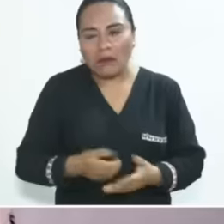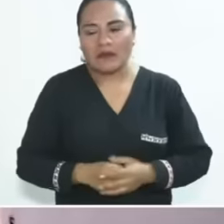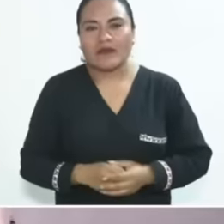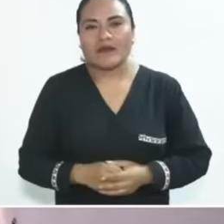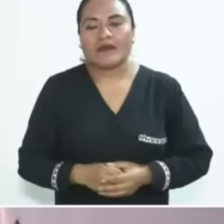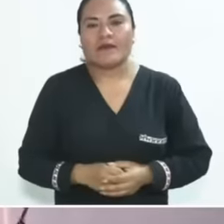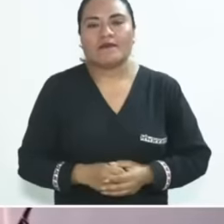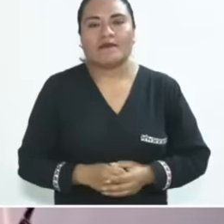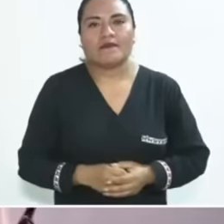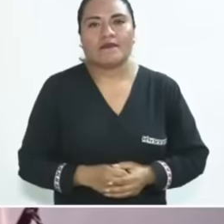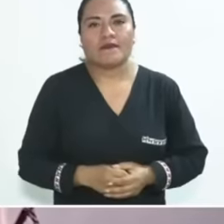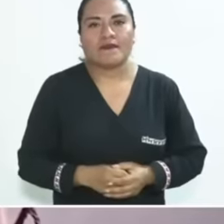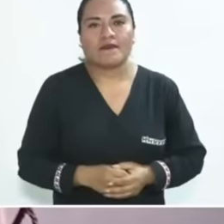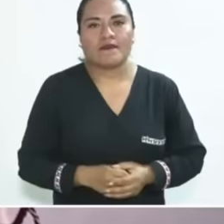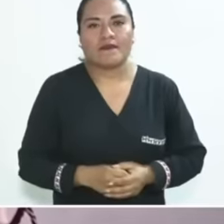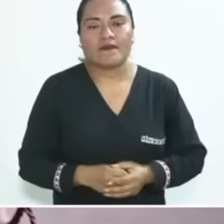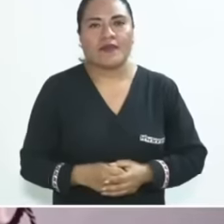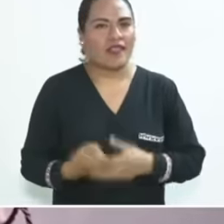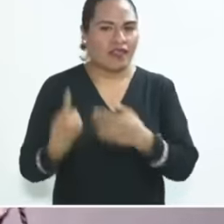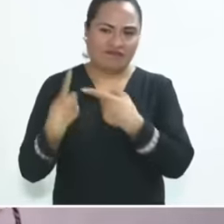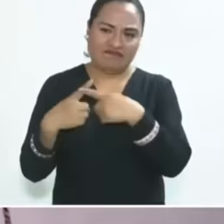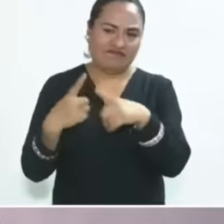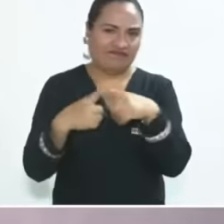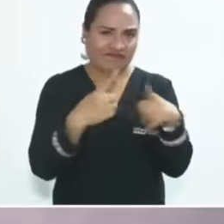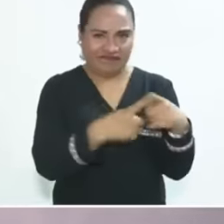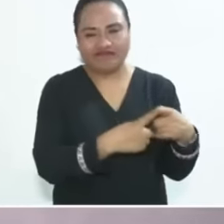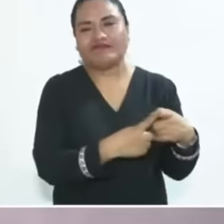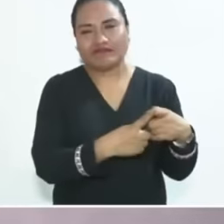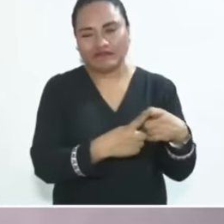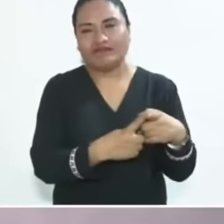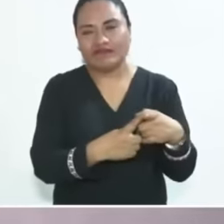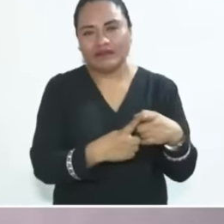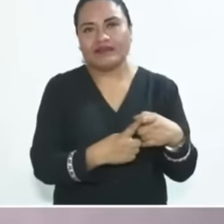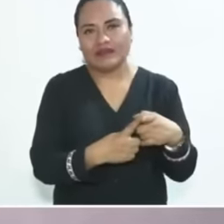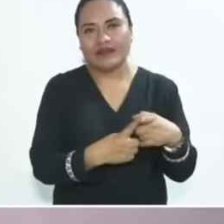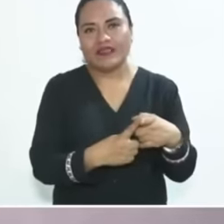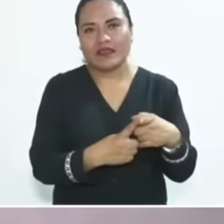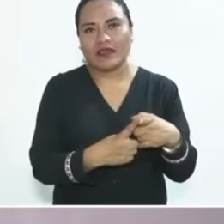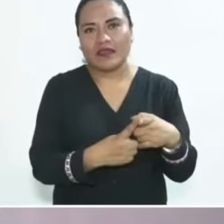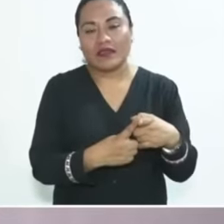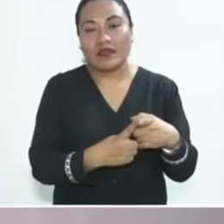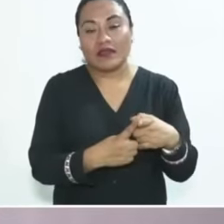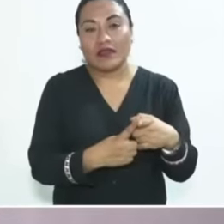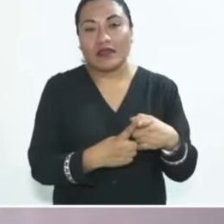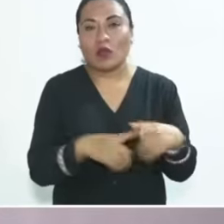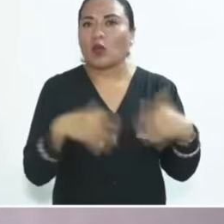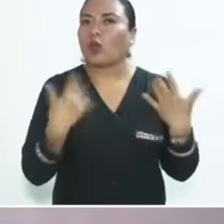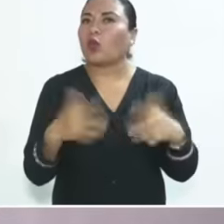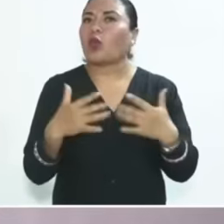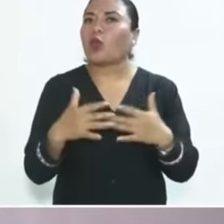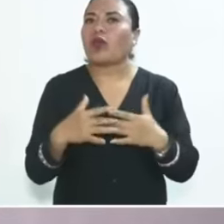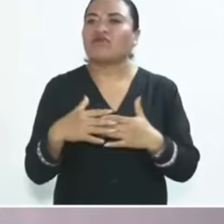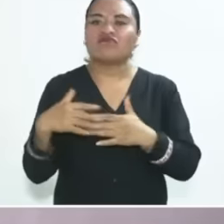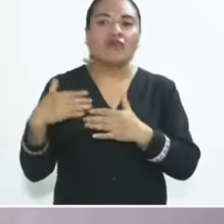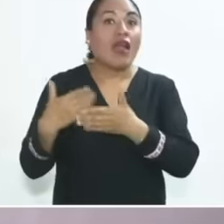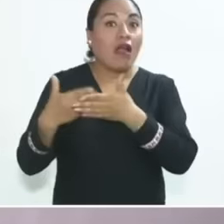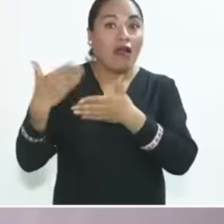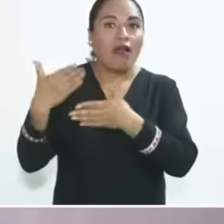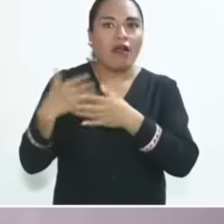Por eso, entre otras cosas, se consiguió la independencia.